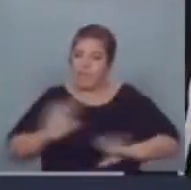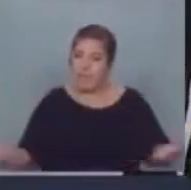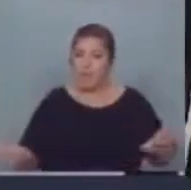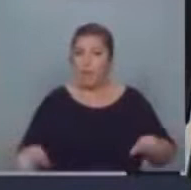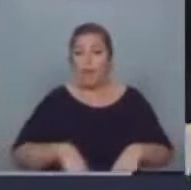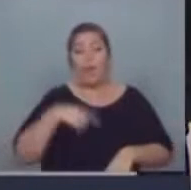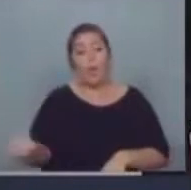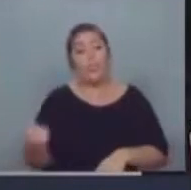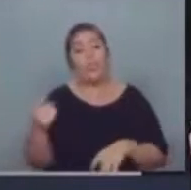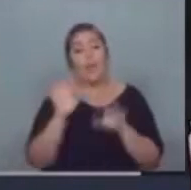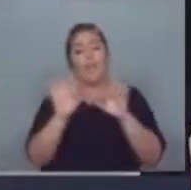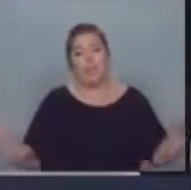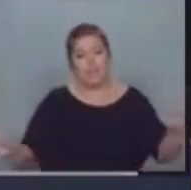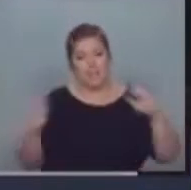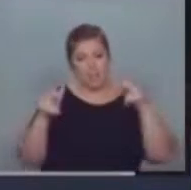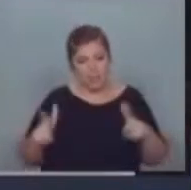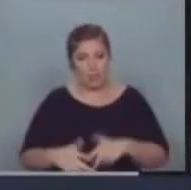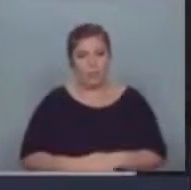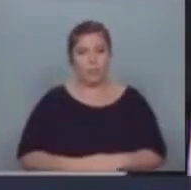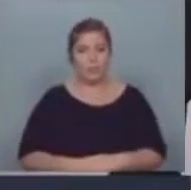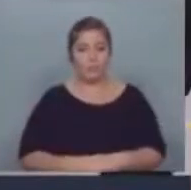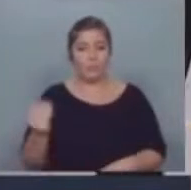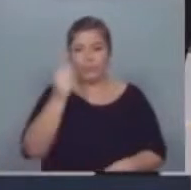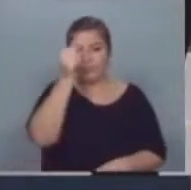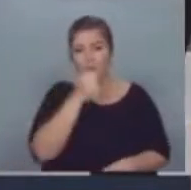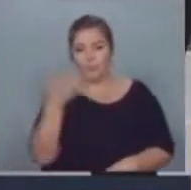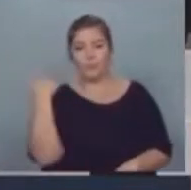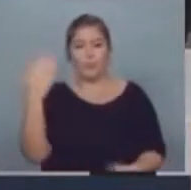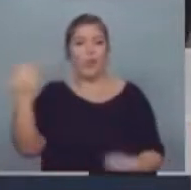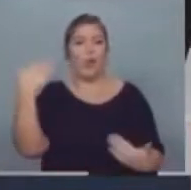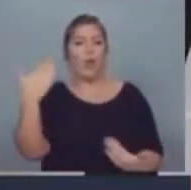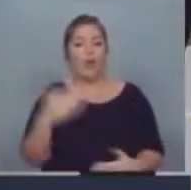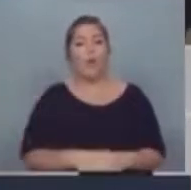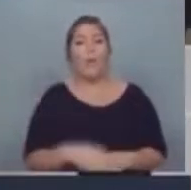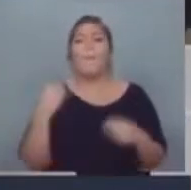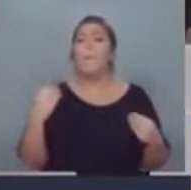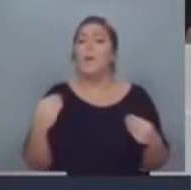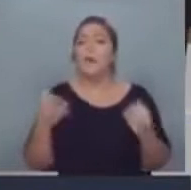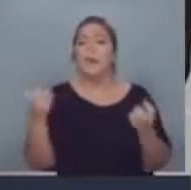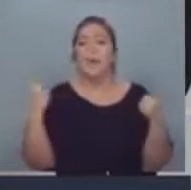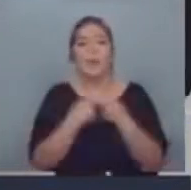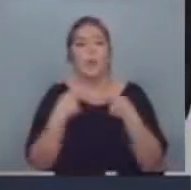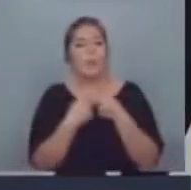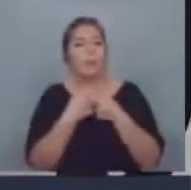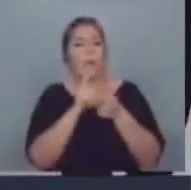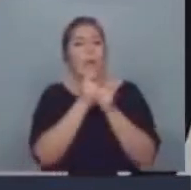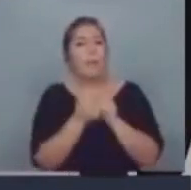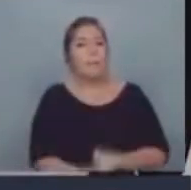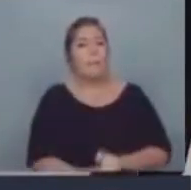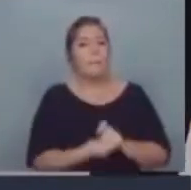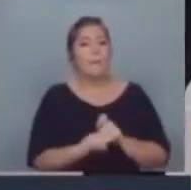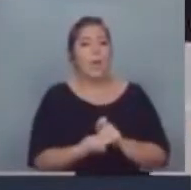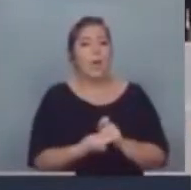de las frases que se lo escuchó decir este fin de semana en el coloquio de Idea. ¿Por qué? Porque se está discutiendo una modificación en